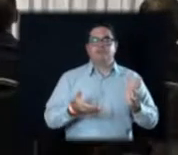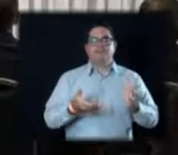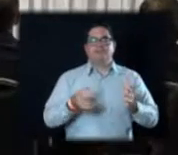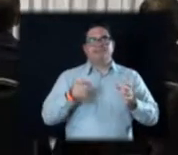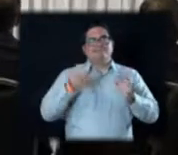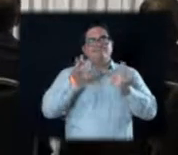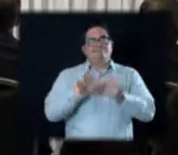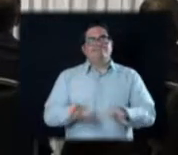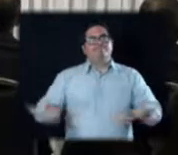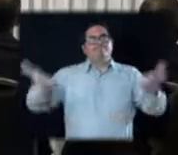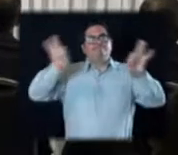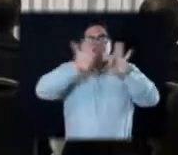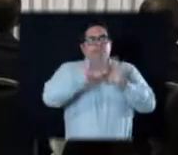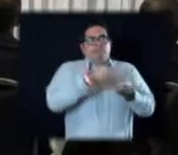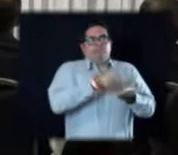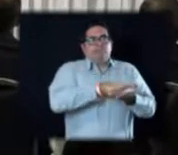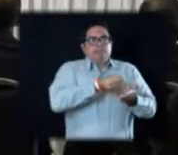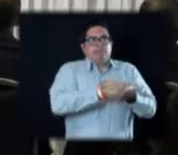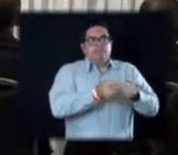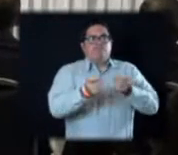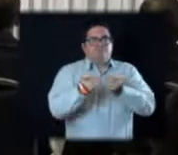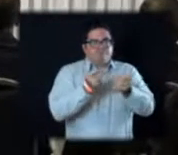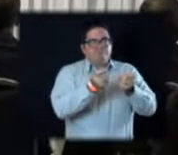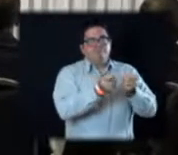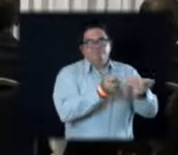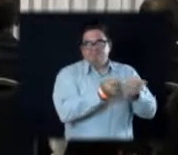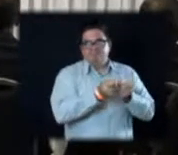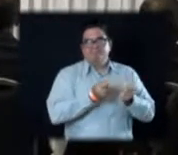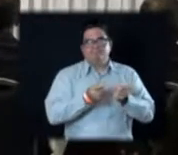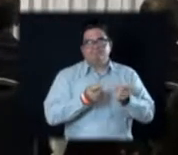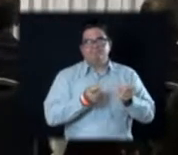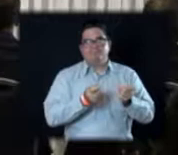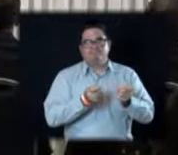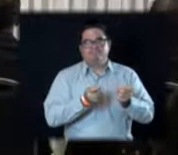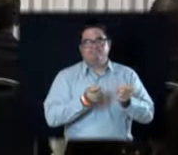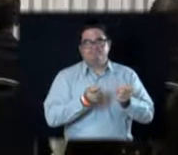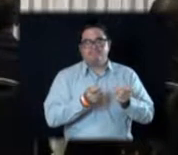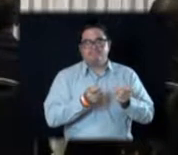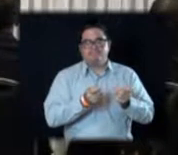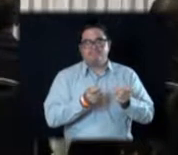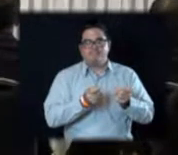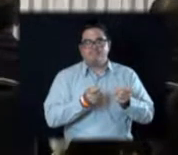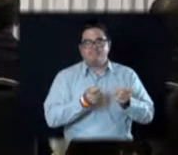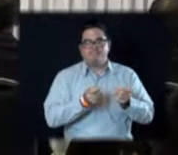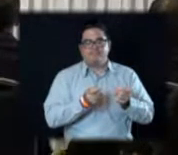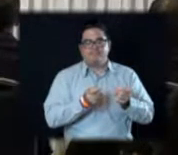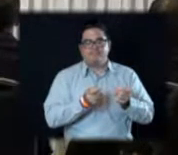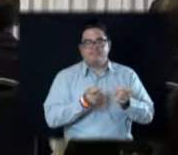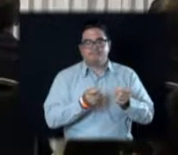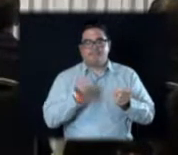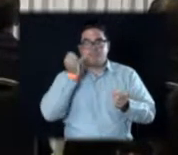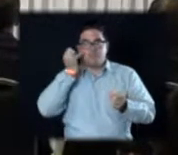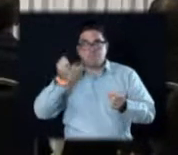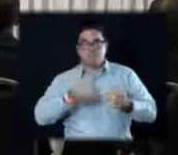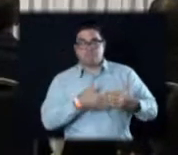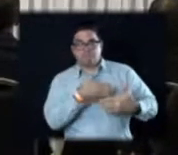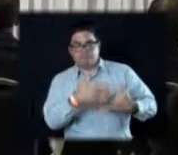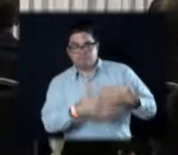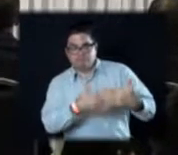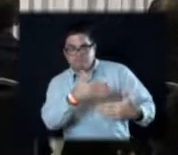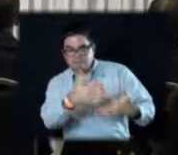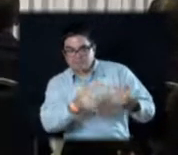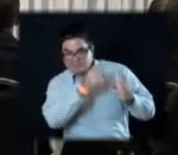El control del cash, del efectivo, es de lo más importante si vamos a tener un proceso